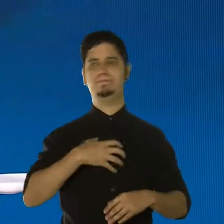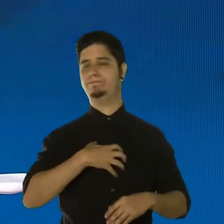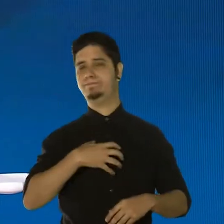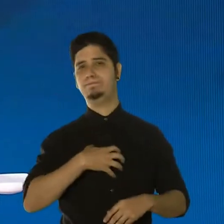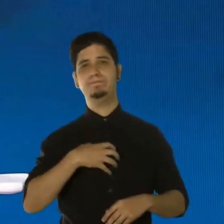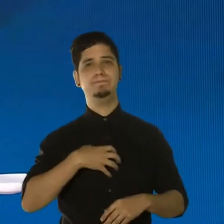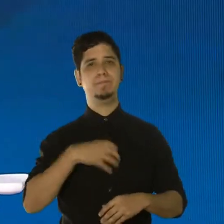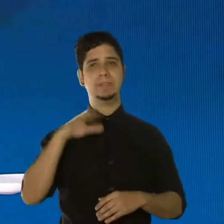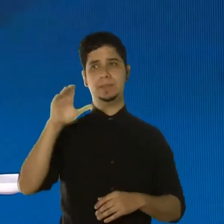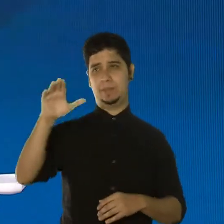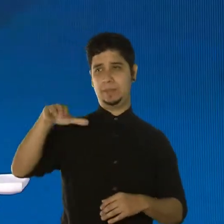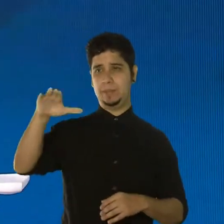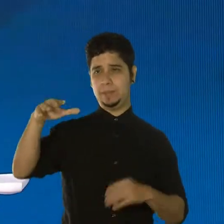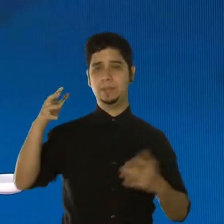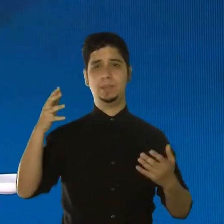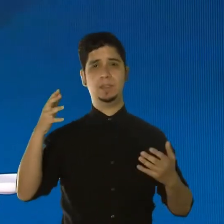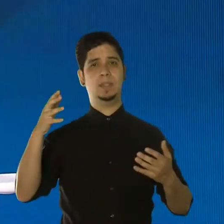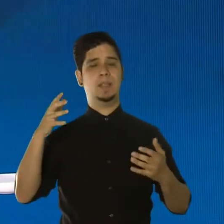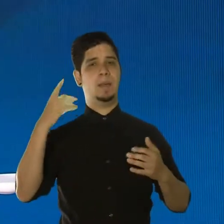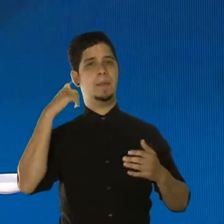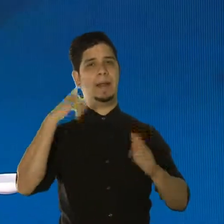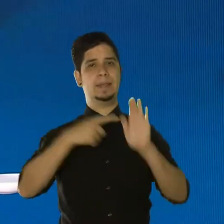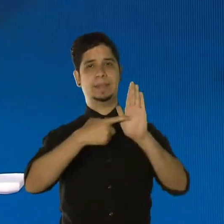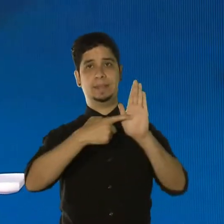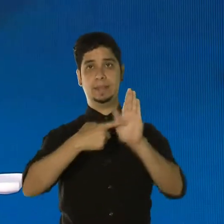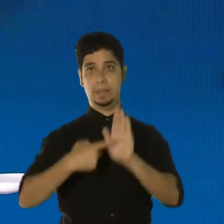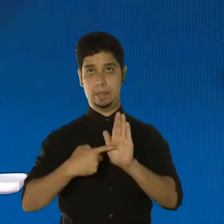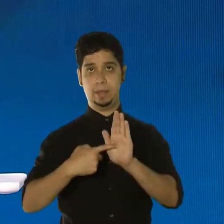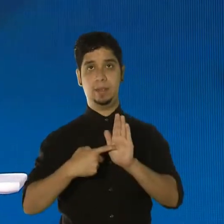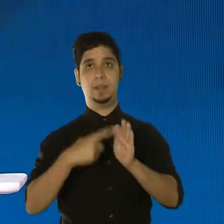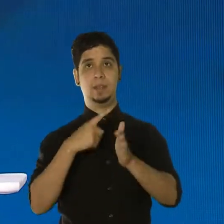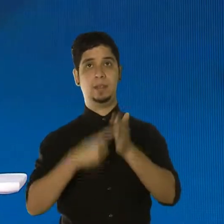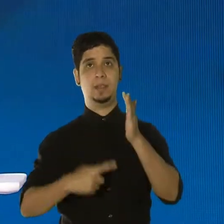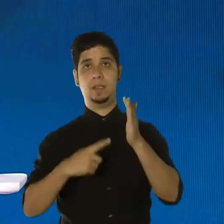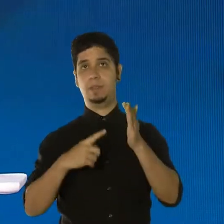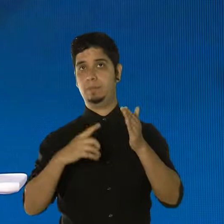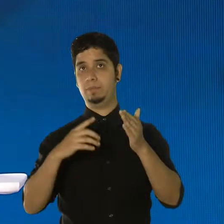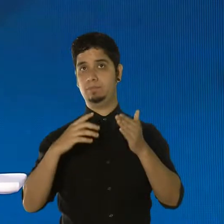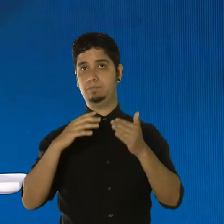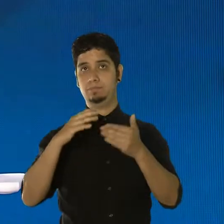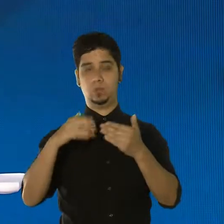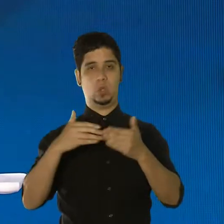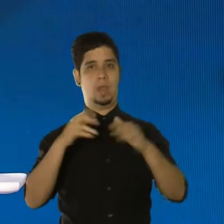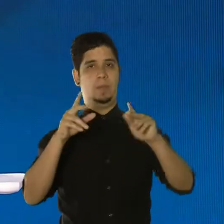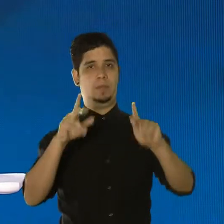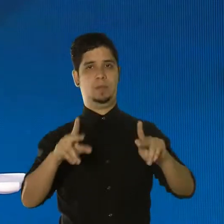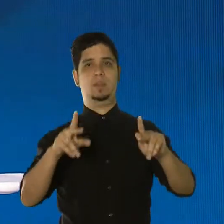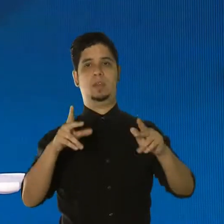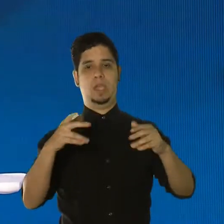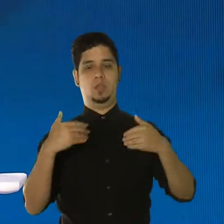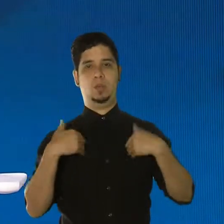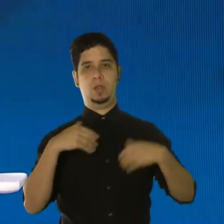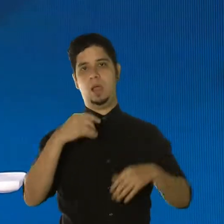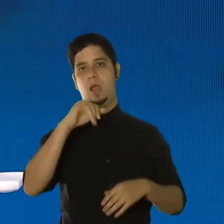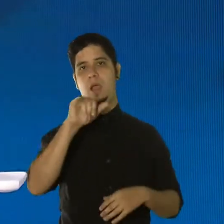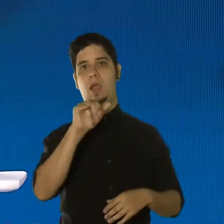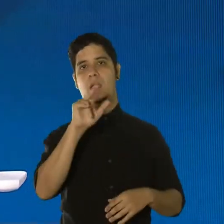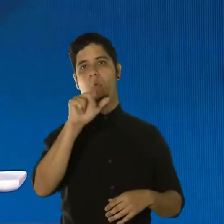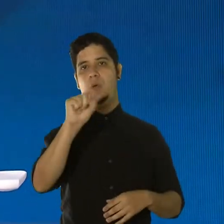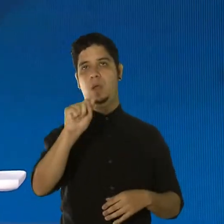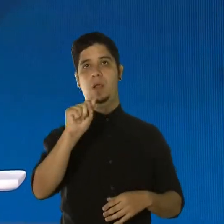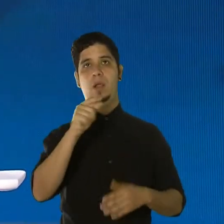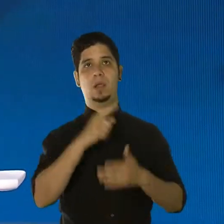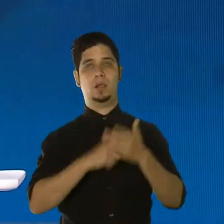que se exigiera a que todo concesionario que tuviera esa jaula cogiera